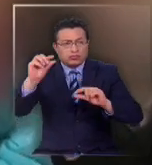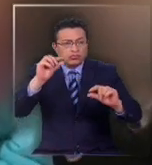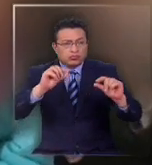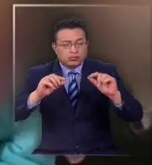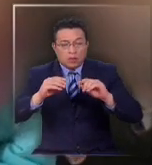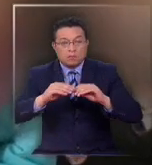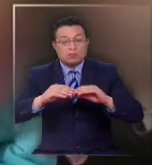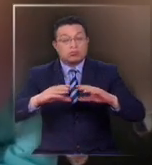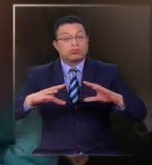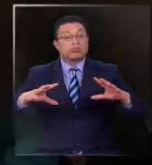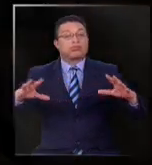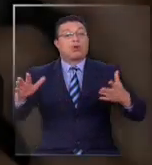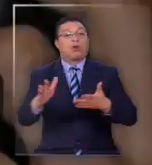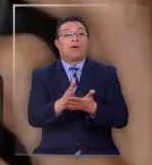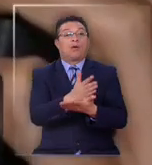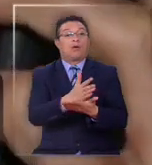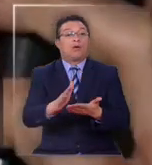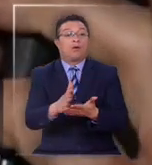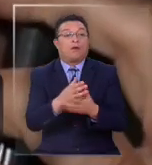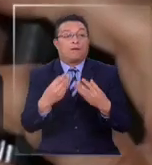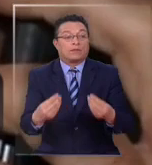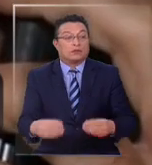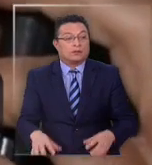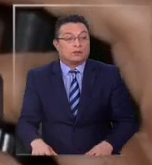panorama se fue despejando.